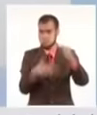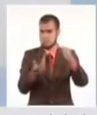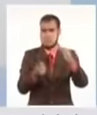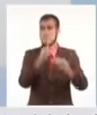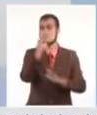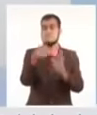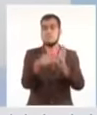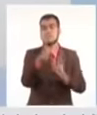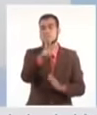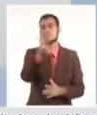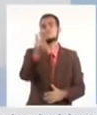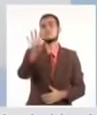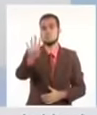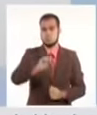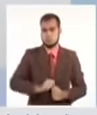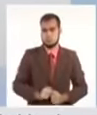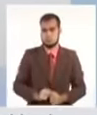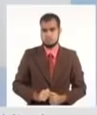1.334.